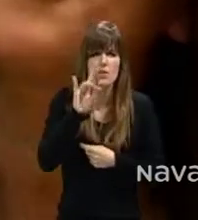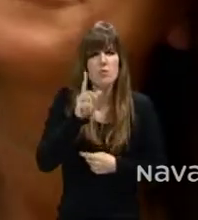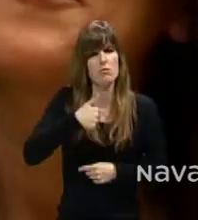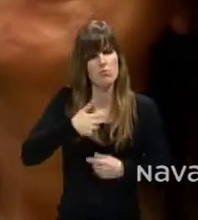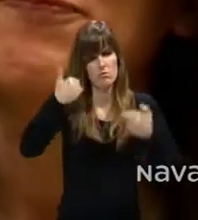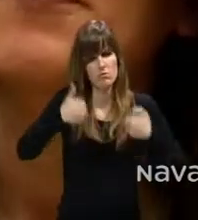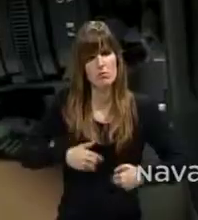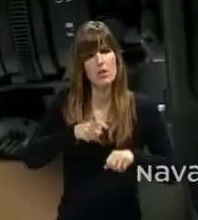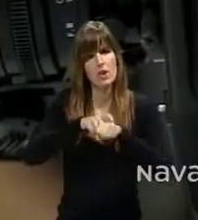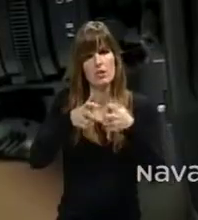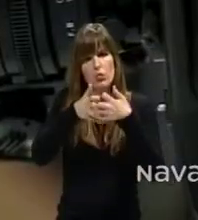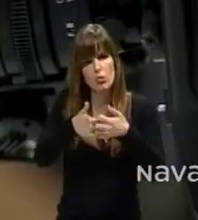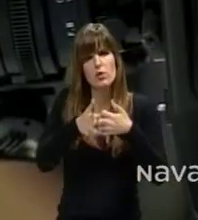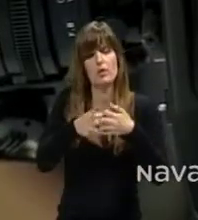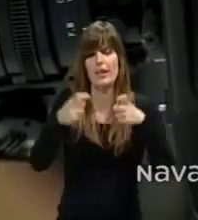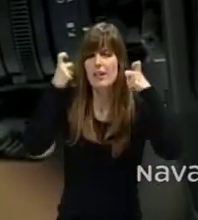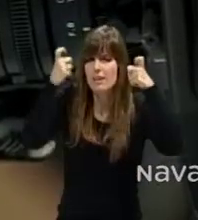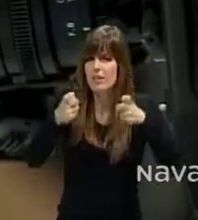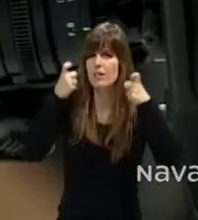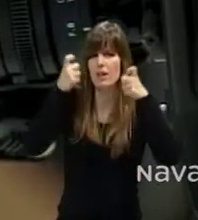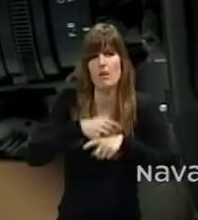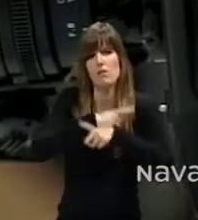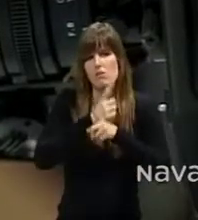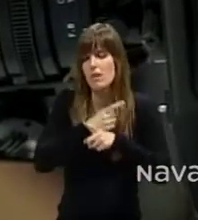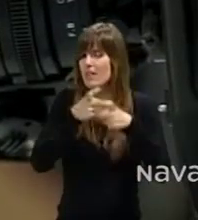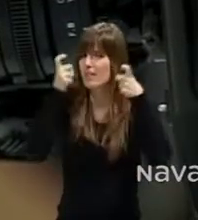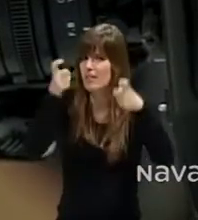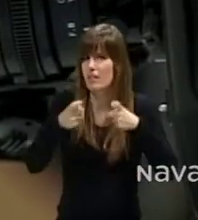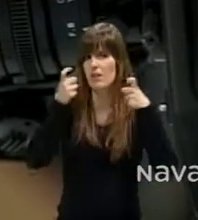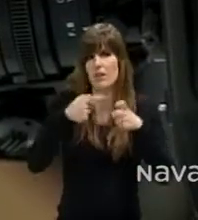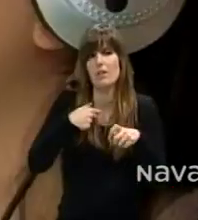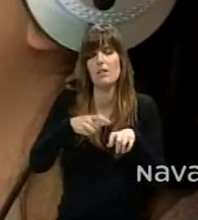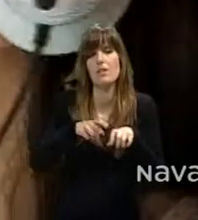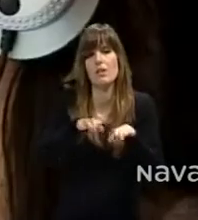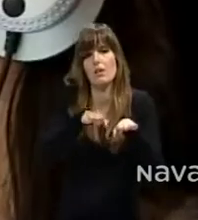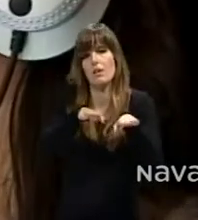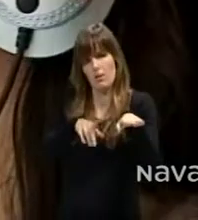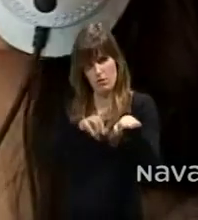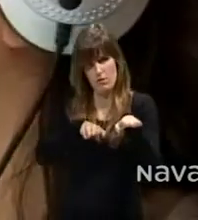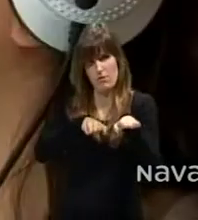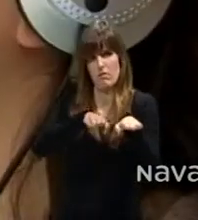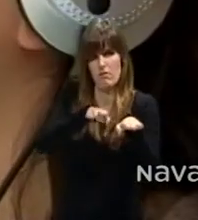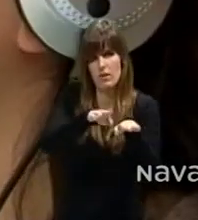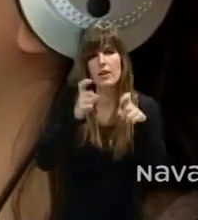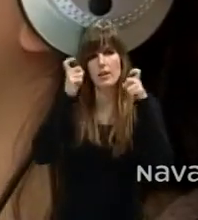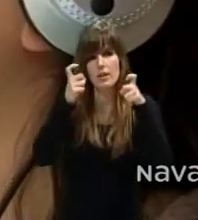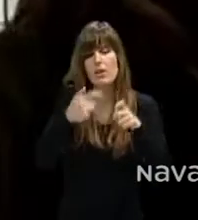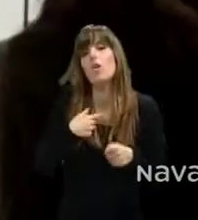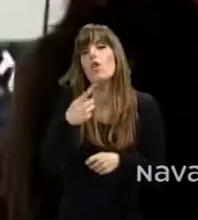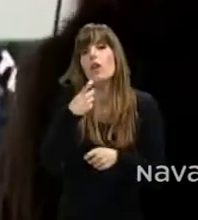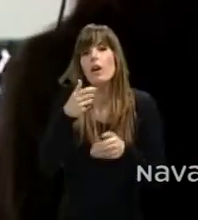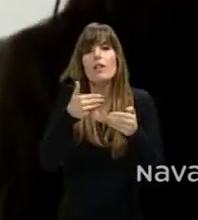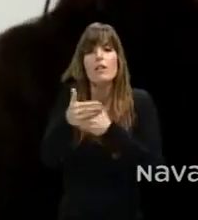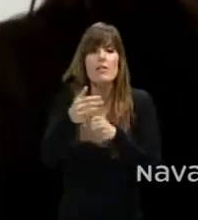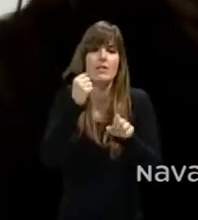luchar, para intentarlo e intentar no quedarnos atrás. Espero poder salir a